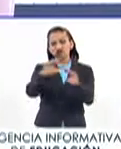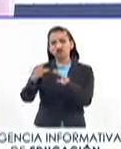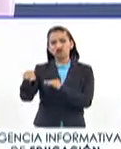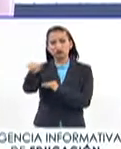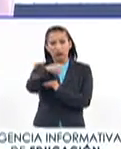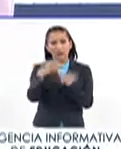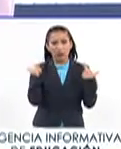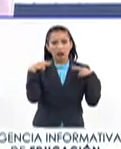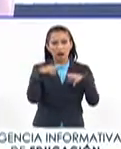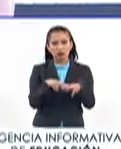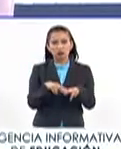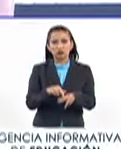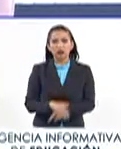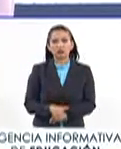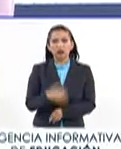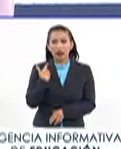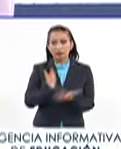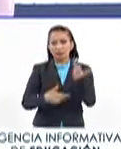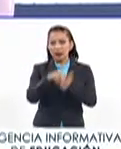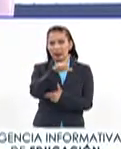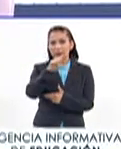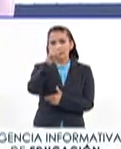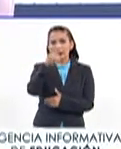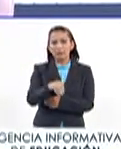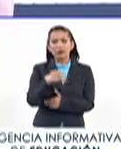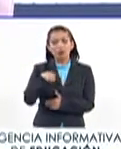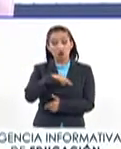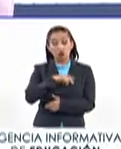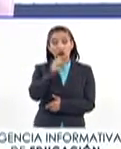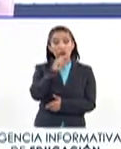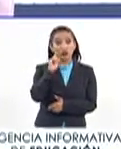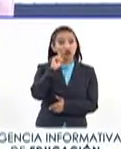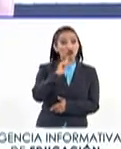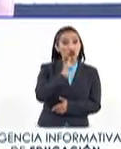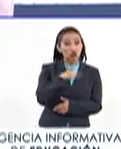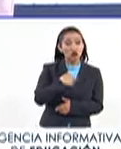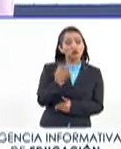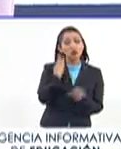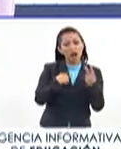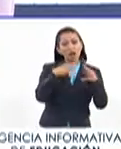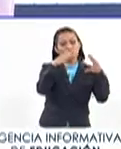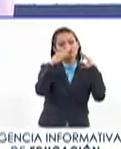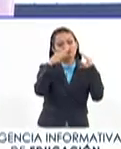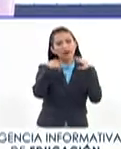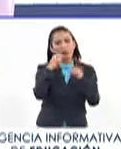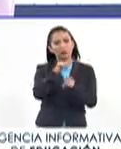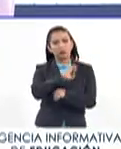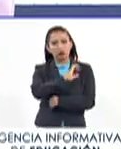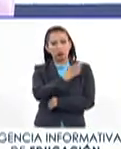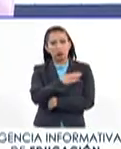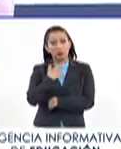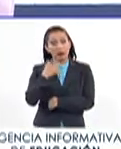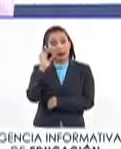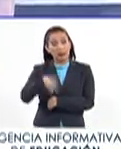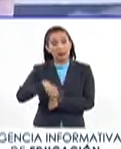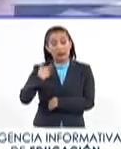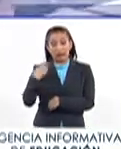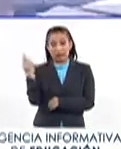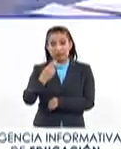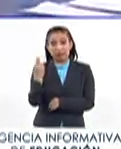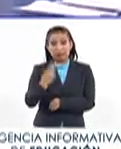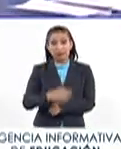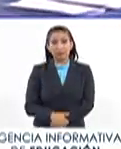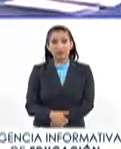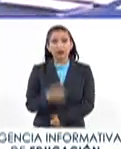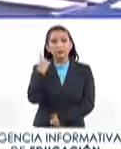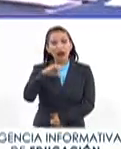a nuestros maestros en lengua de señas mexicana, y a nosotros los sordos nos vinieron a enseñar un poco de español porque es algo que nosotros